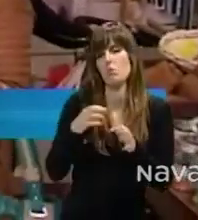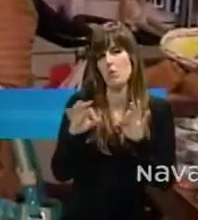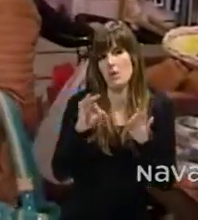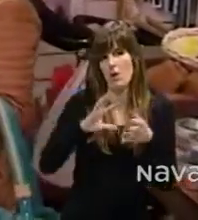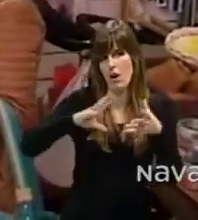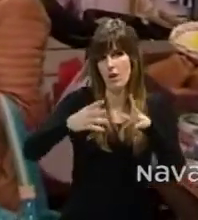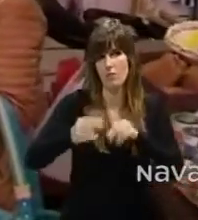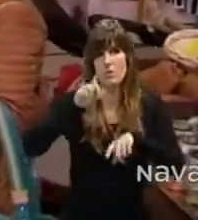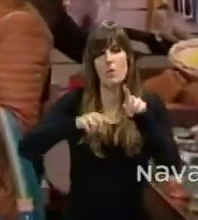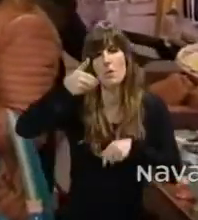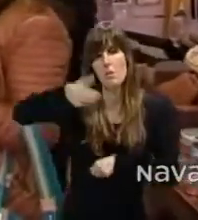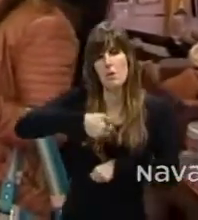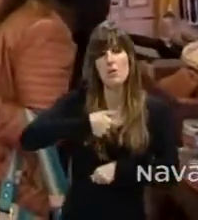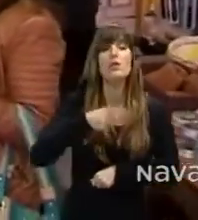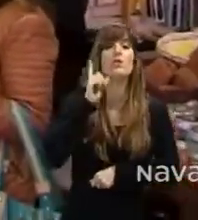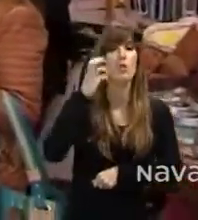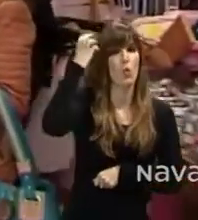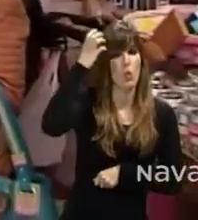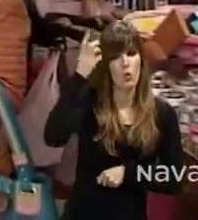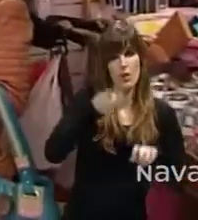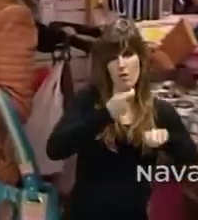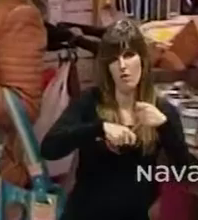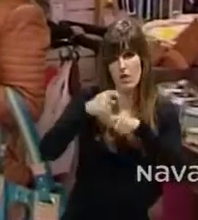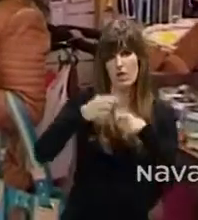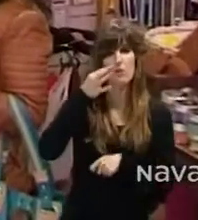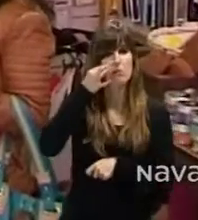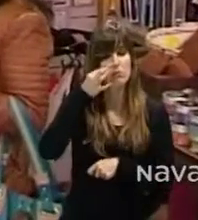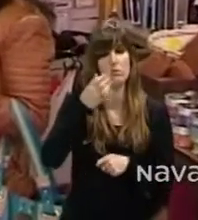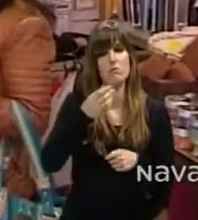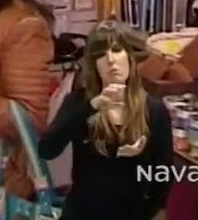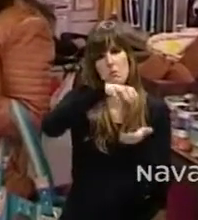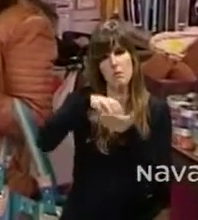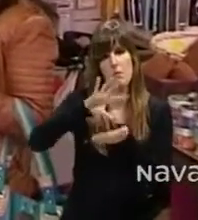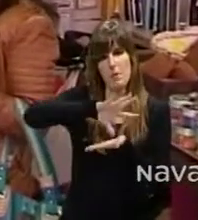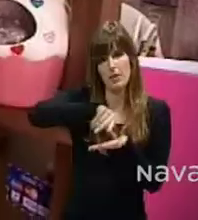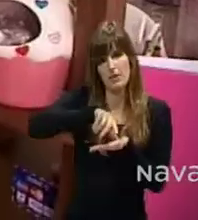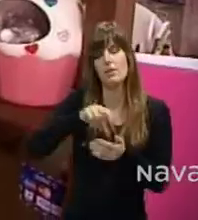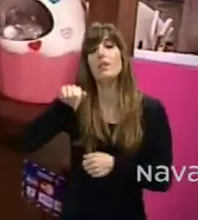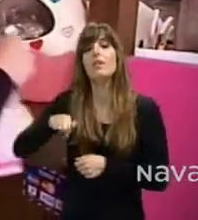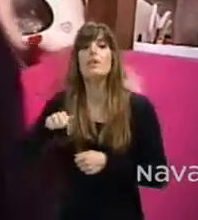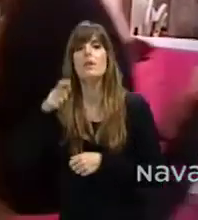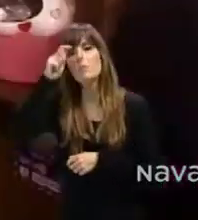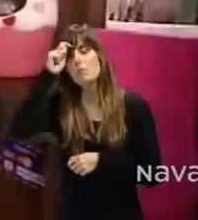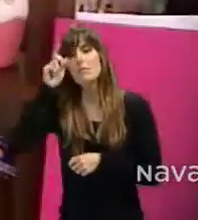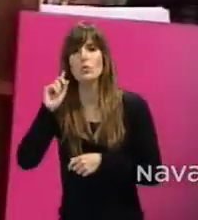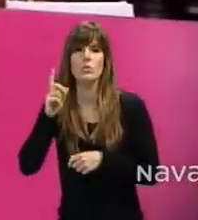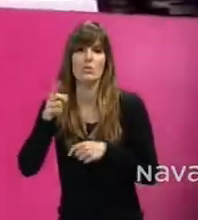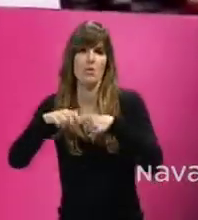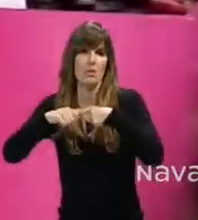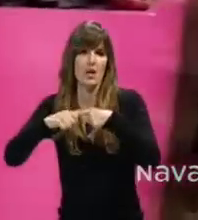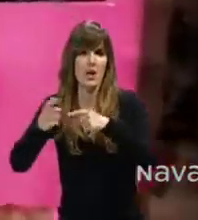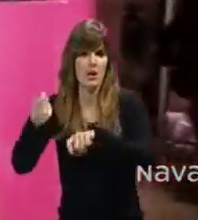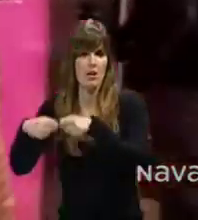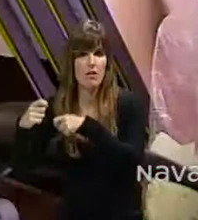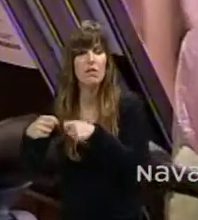servimos solo a lo que es la provincia de Coruña. Y bueno, nuestra trayectoria es ir creciendo. Nos hemos posicionado ya todo en Coruña capital. Hemos